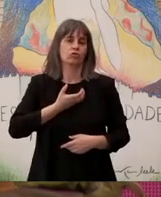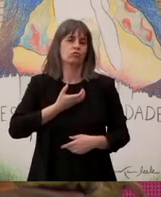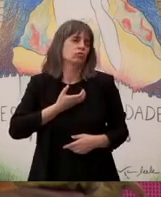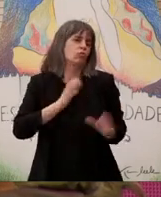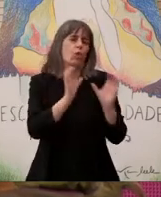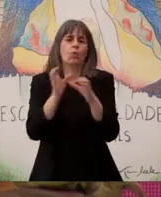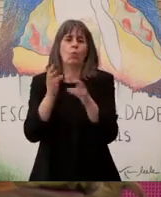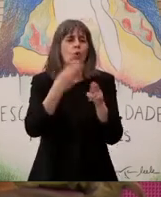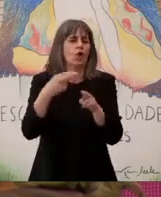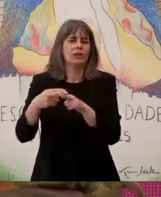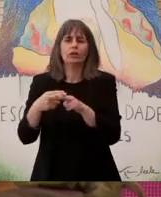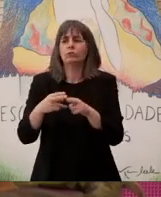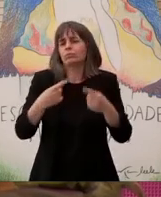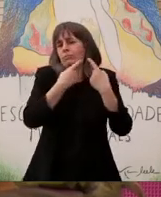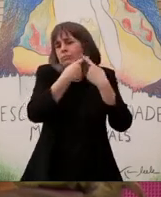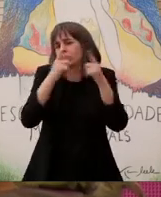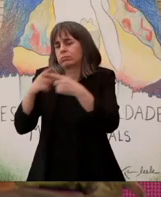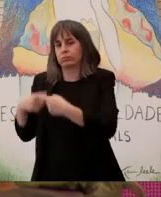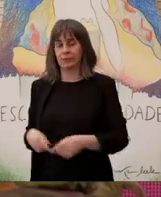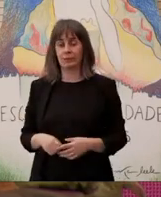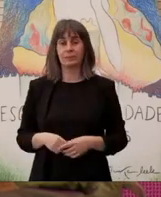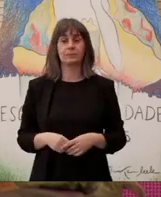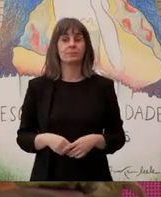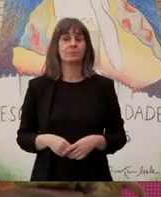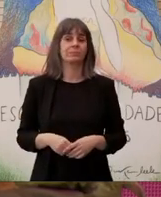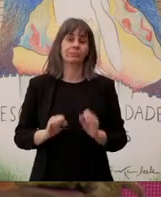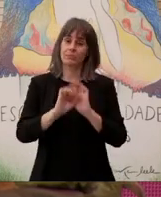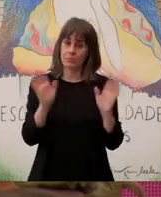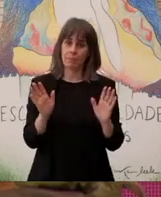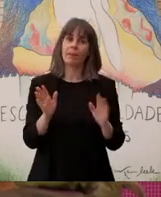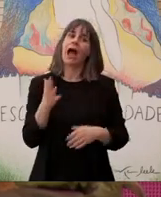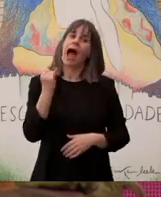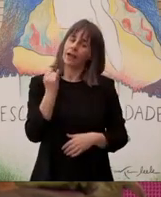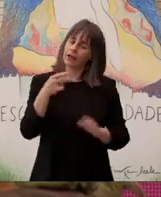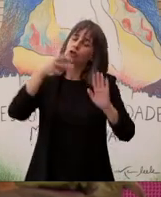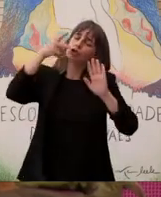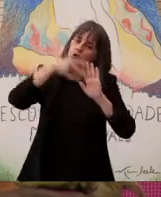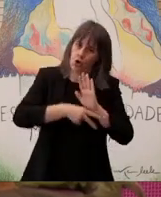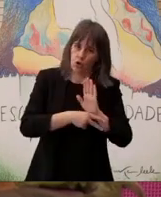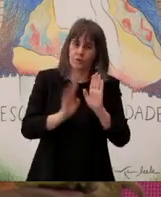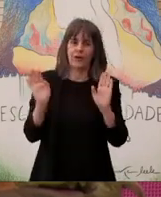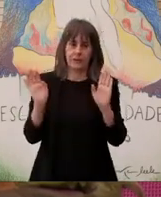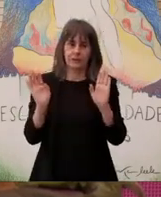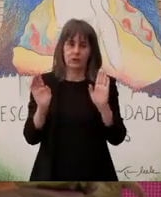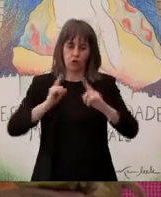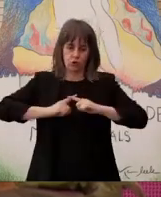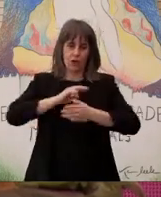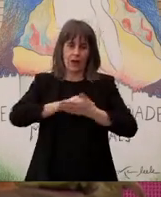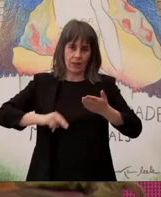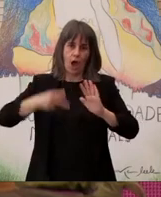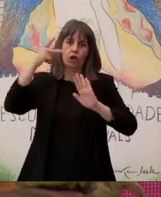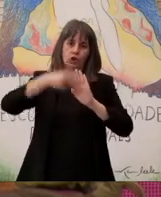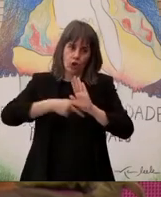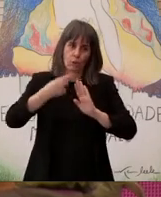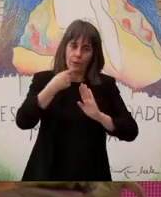corpolíticas que se sumasen claramente hubo unas directrices por parte de asunta de Galicia para